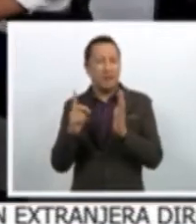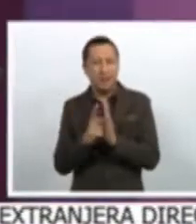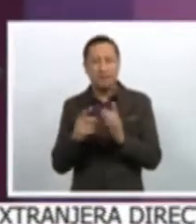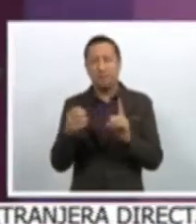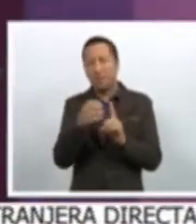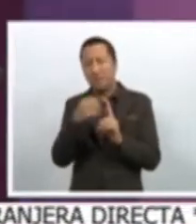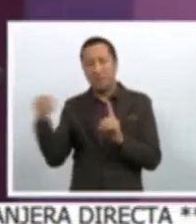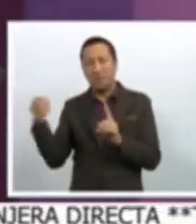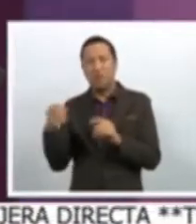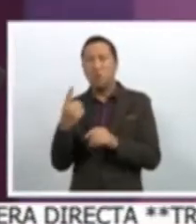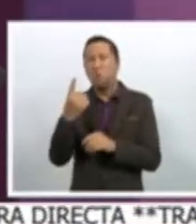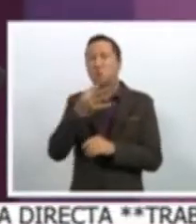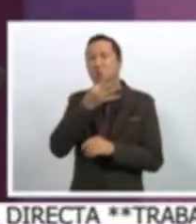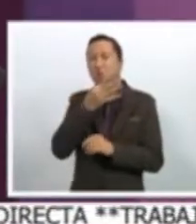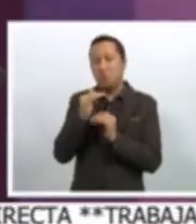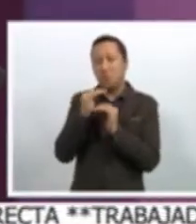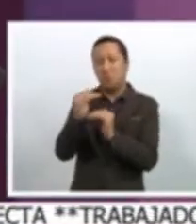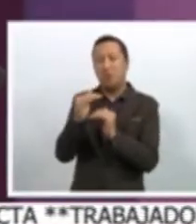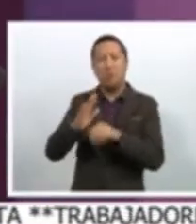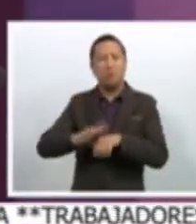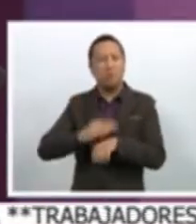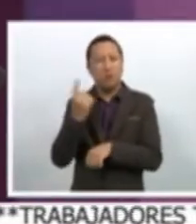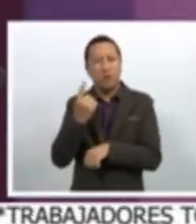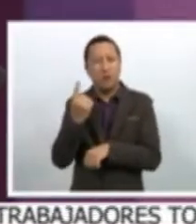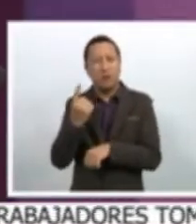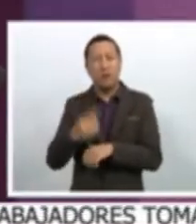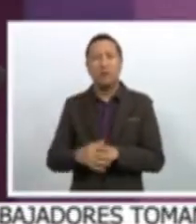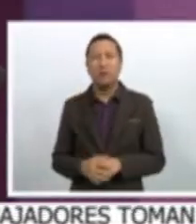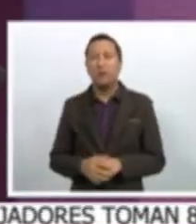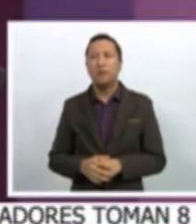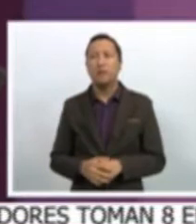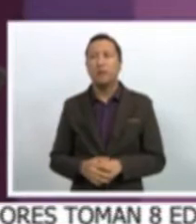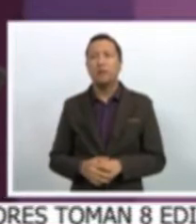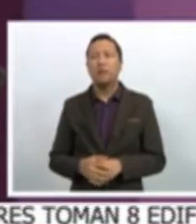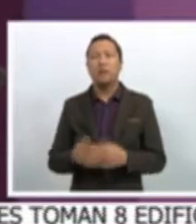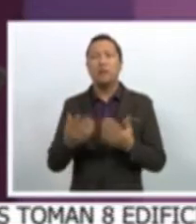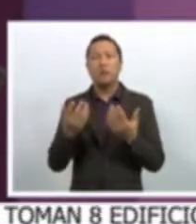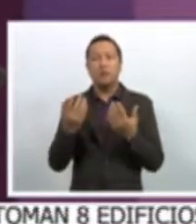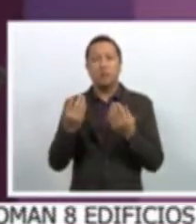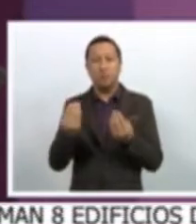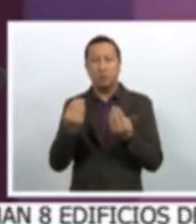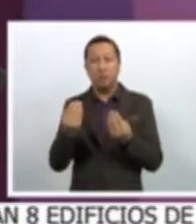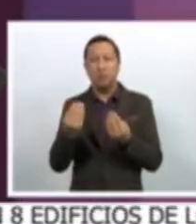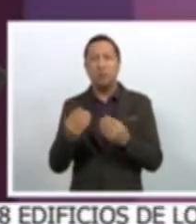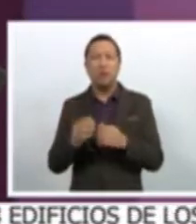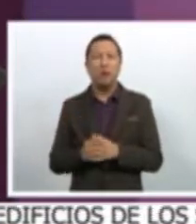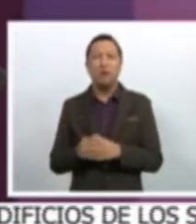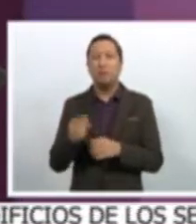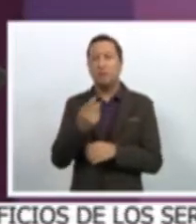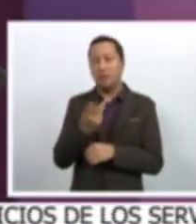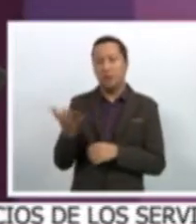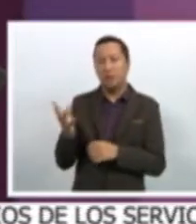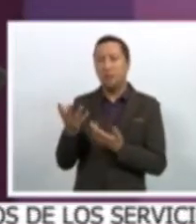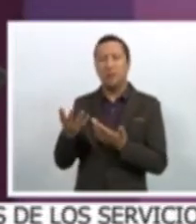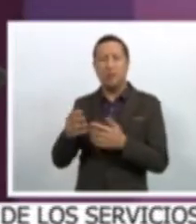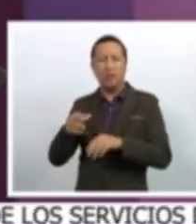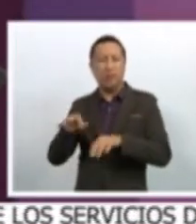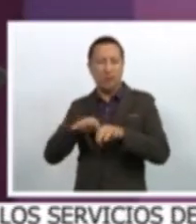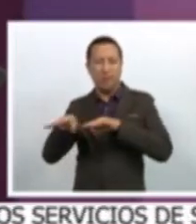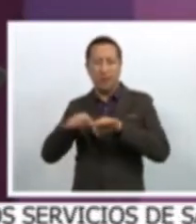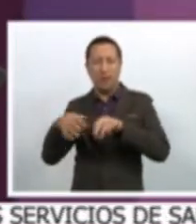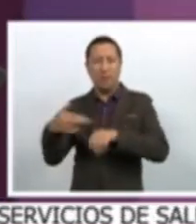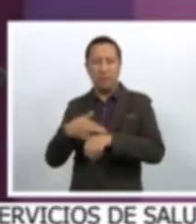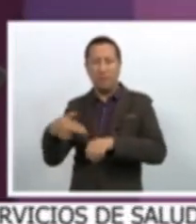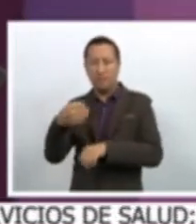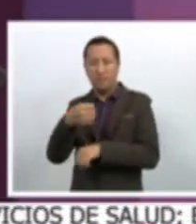El minuto, lo que nos dice cuando se diseña este gran programa, muchos de los ángeles inversionistas o fondos de inversión que se encargan a este tema decían,